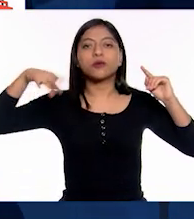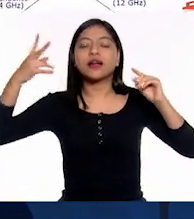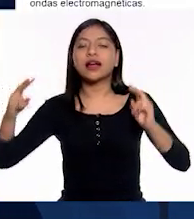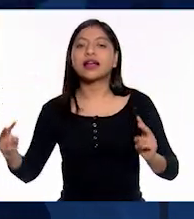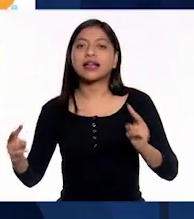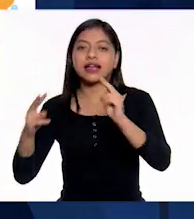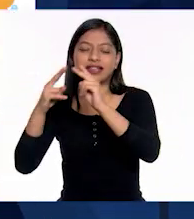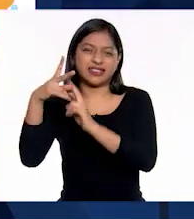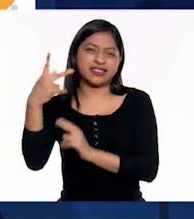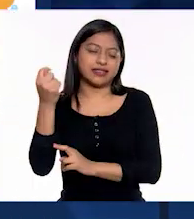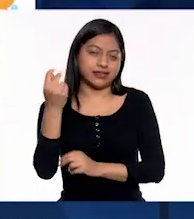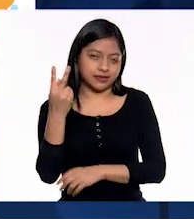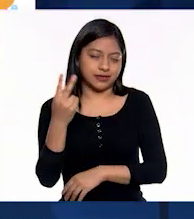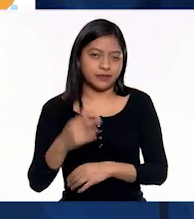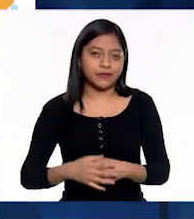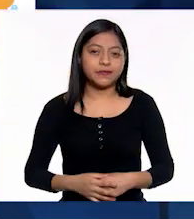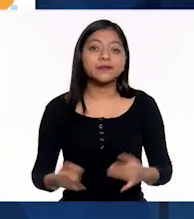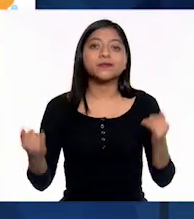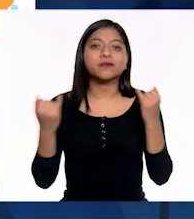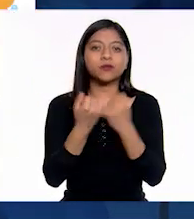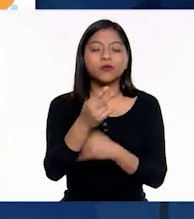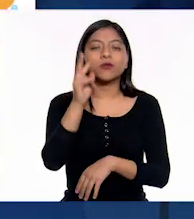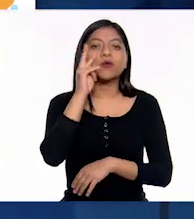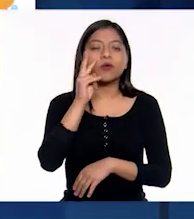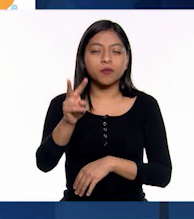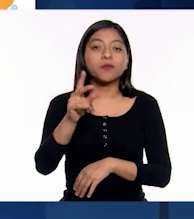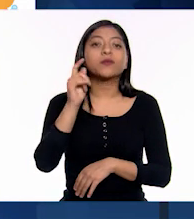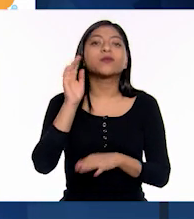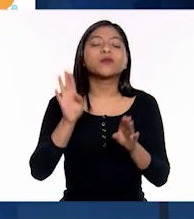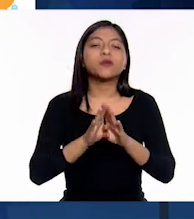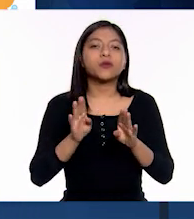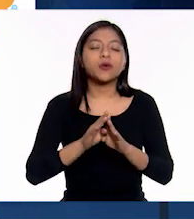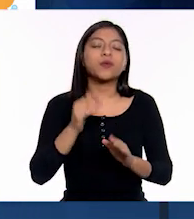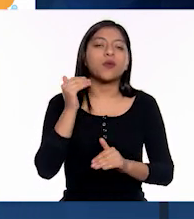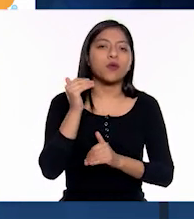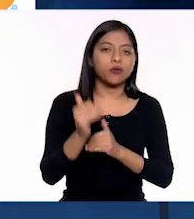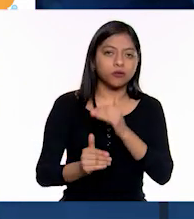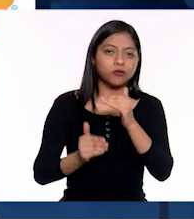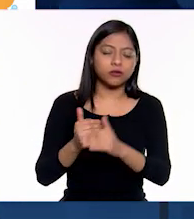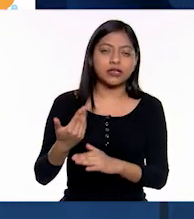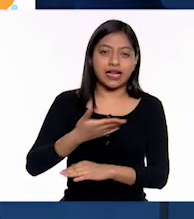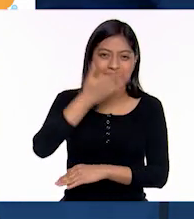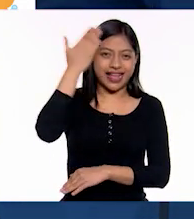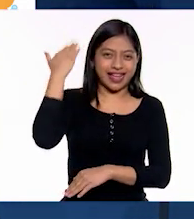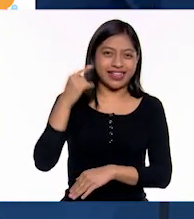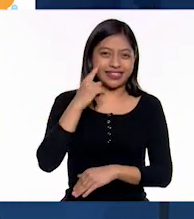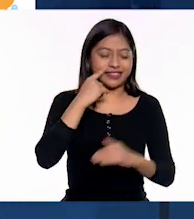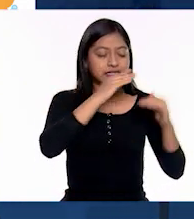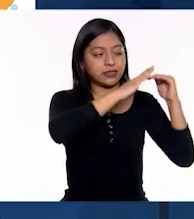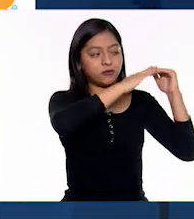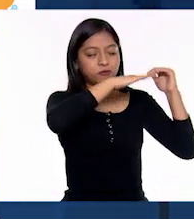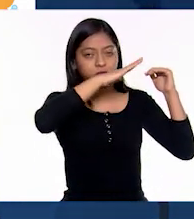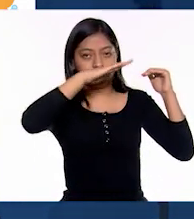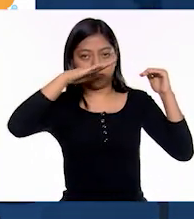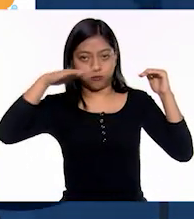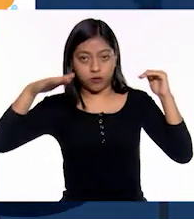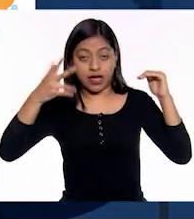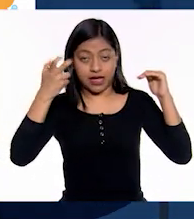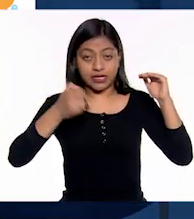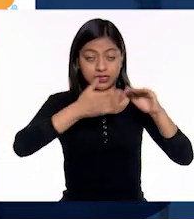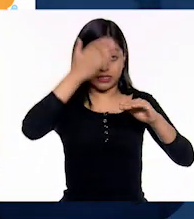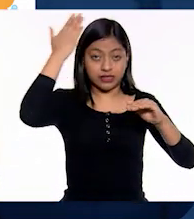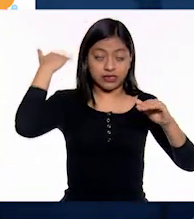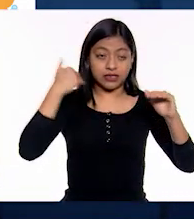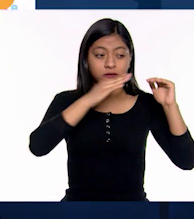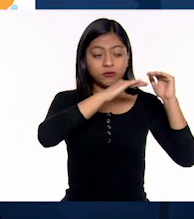televisor. Después, podemos ver las imágenes mediante un proceso contrario al anterior. Las ondas electromagnéticas que llegan a